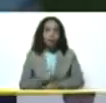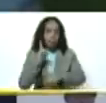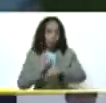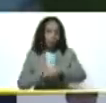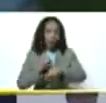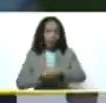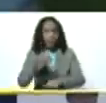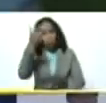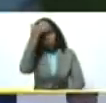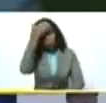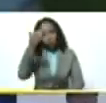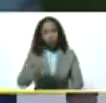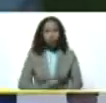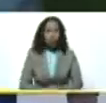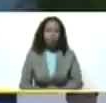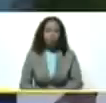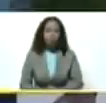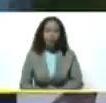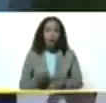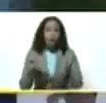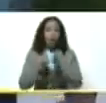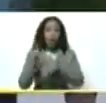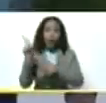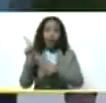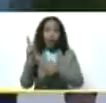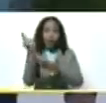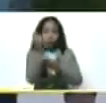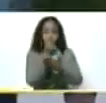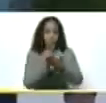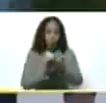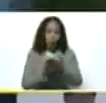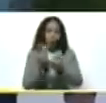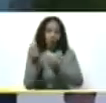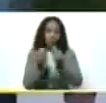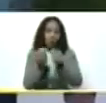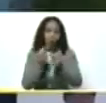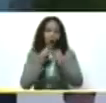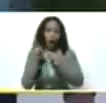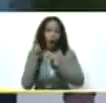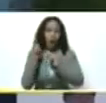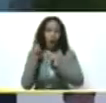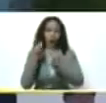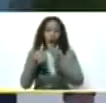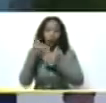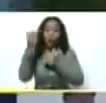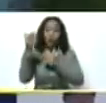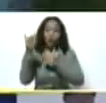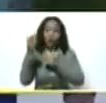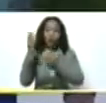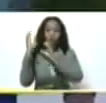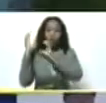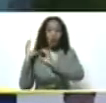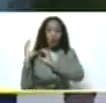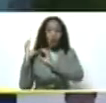Trump, donde dibujan allí, ya fuera de sus cargos,